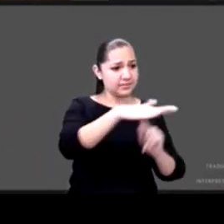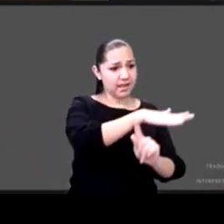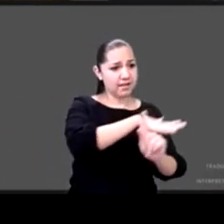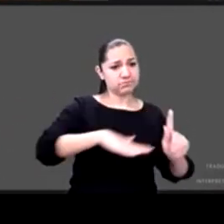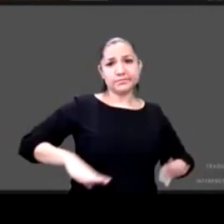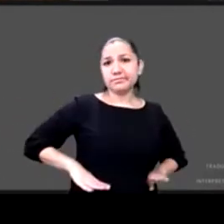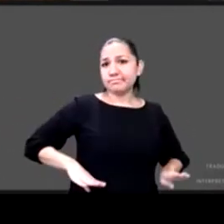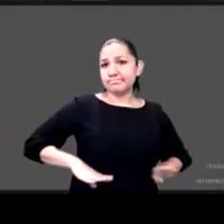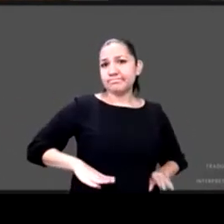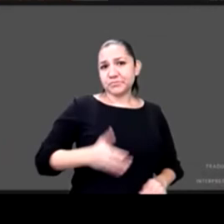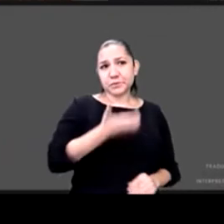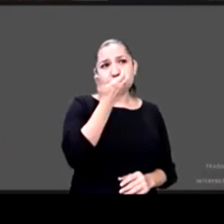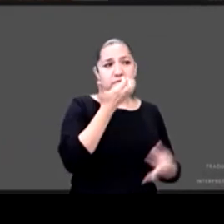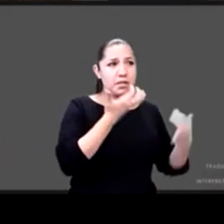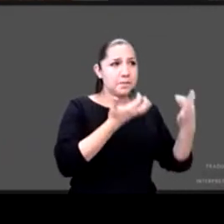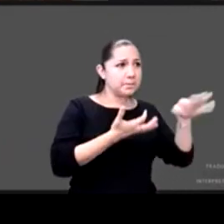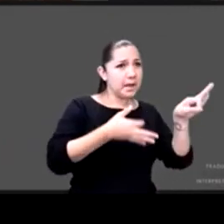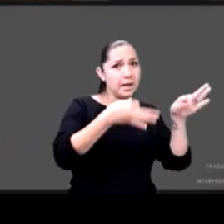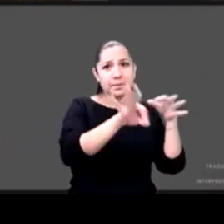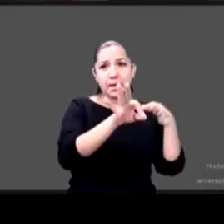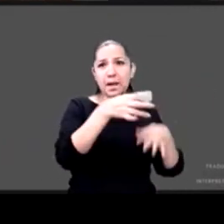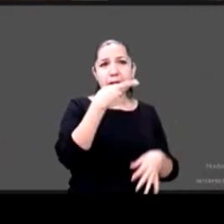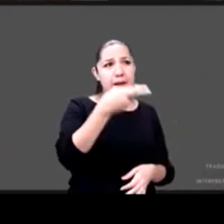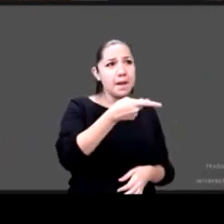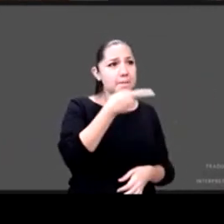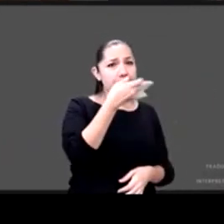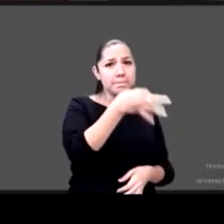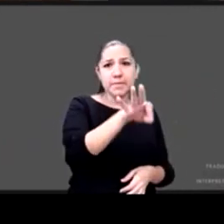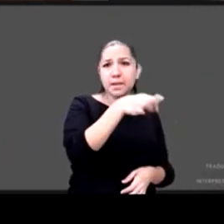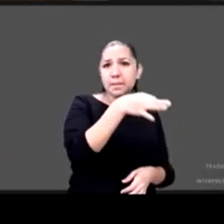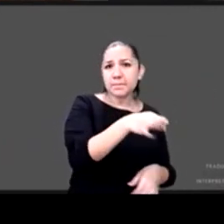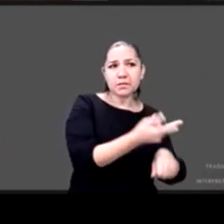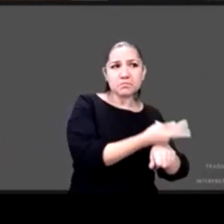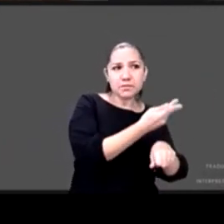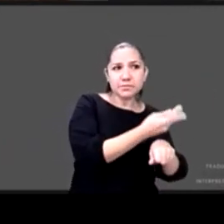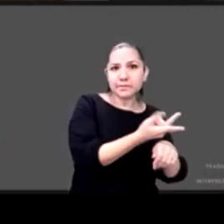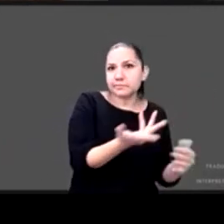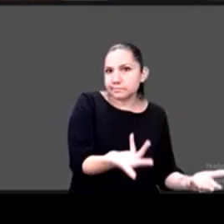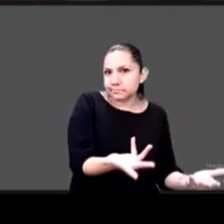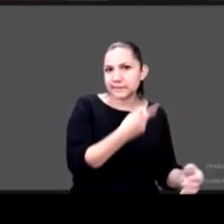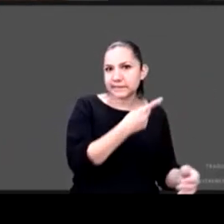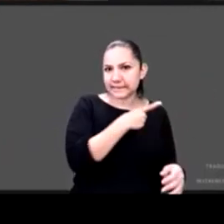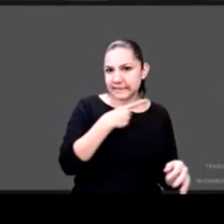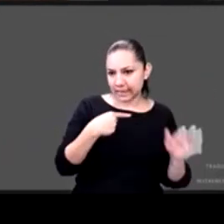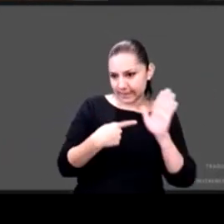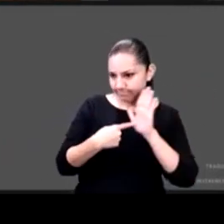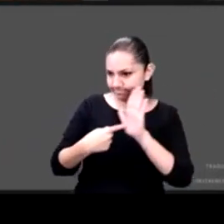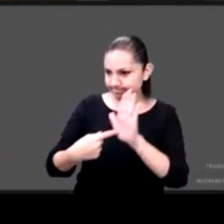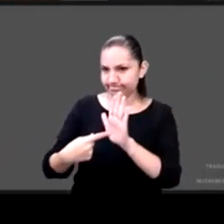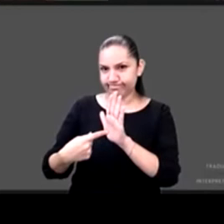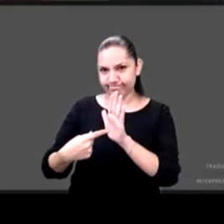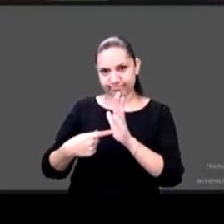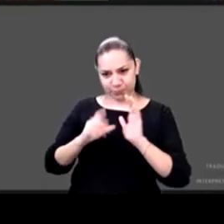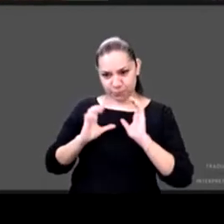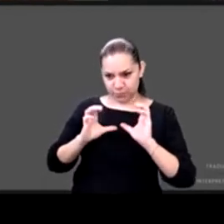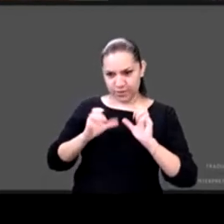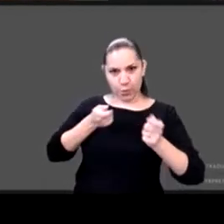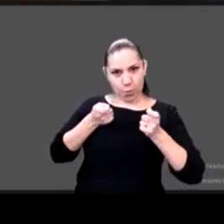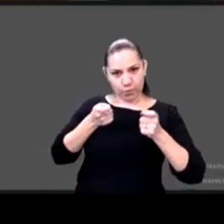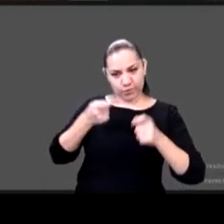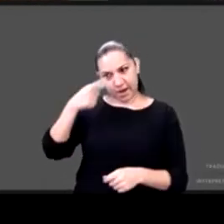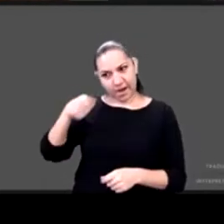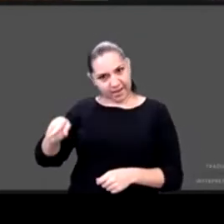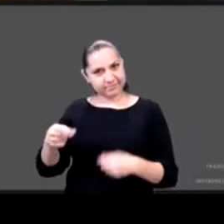aprenda que no debe aprender golpeado? Y la tercera, que quizá es la más difícil y retadora, porque sé,